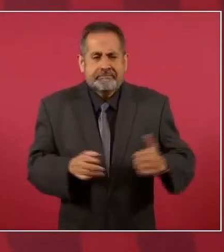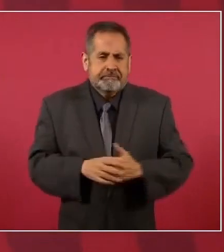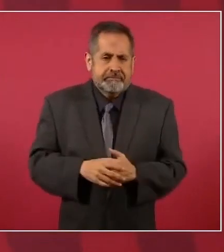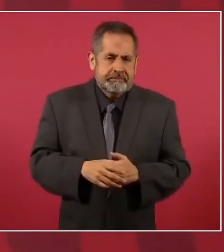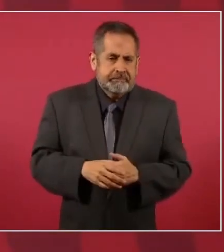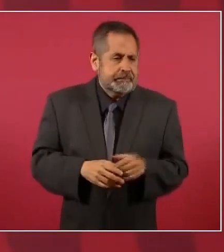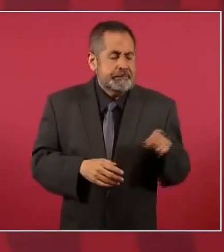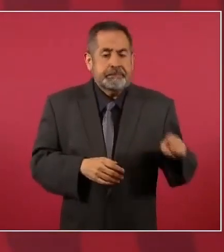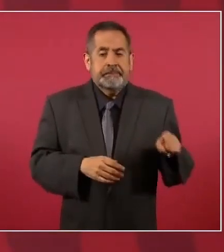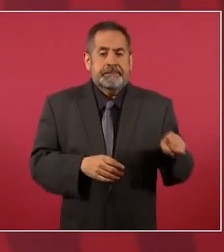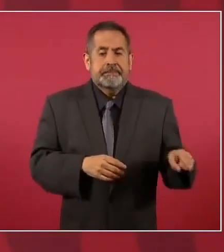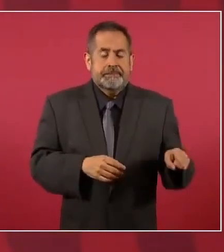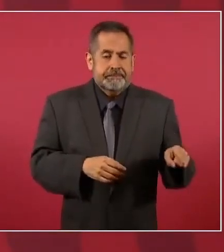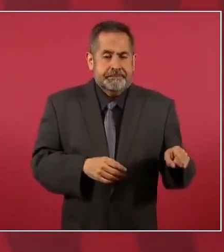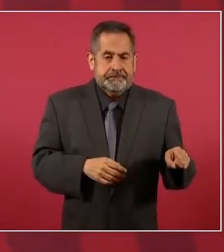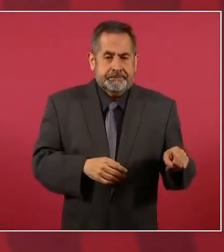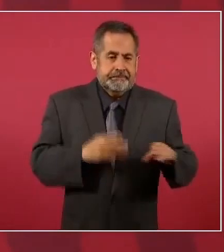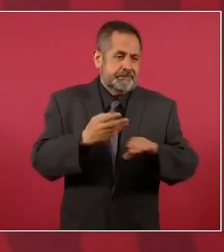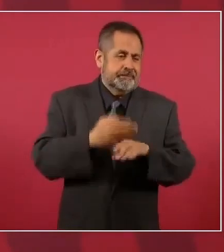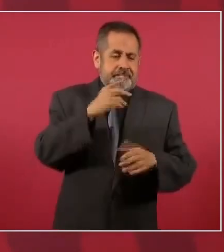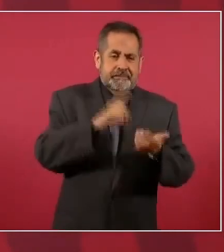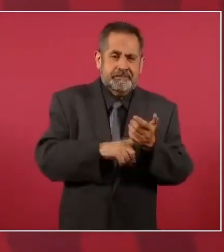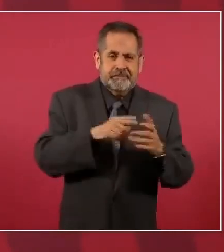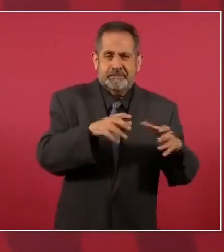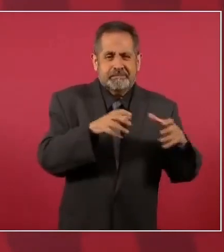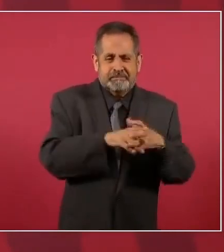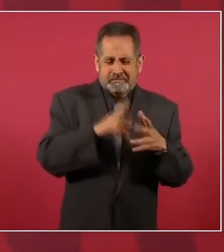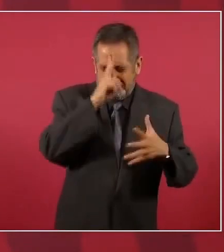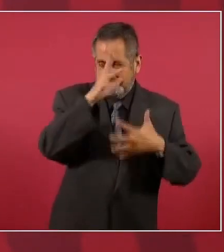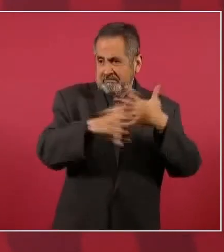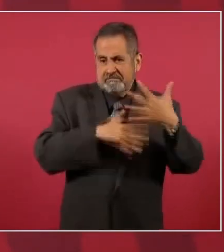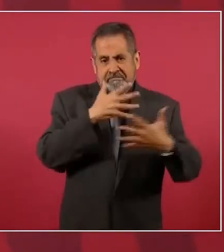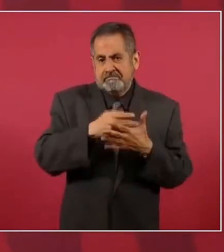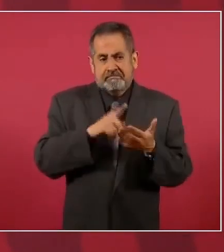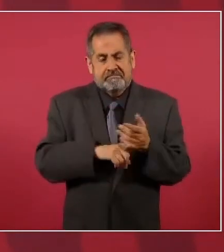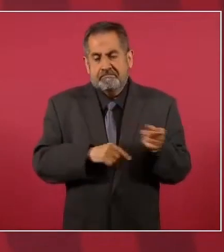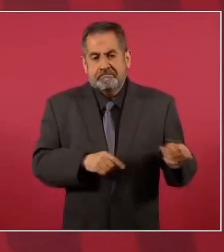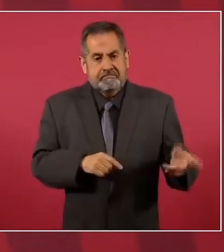de cómo son muy partidarios de la violencia.